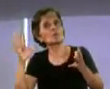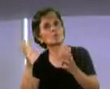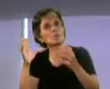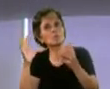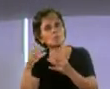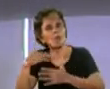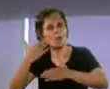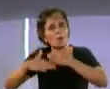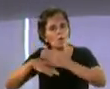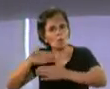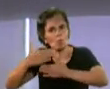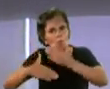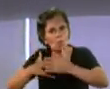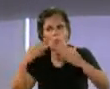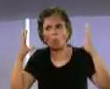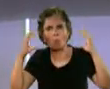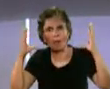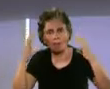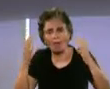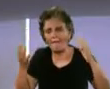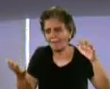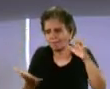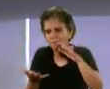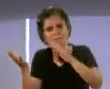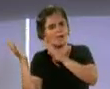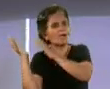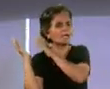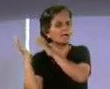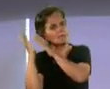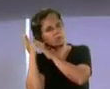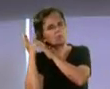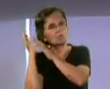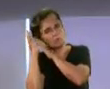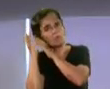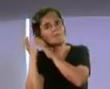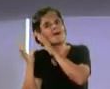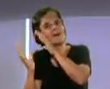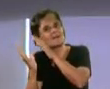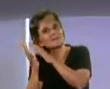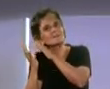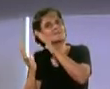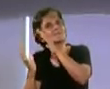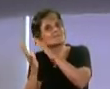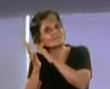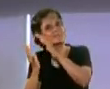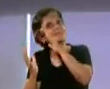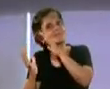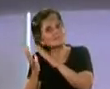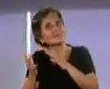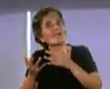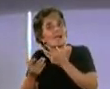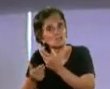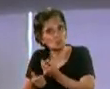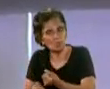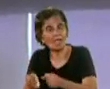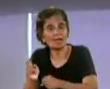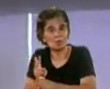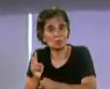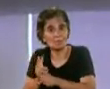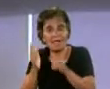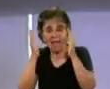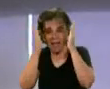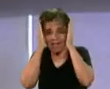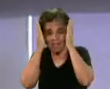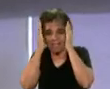que se tenga, una almohada, una colchoneta, además, próximo al deportista, y sobre